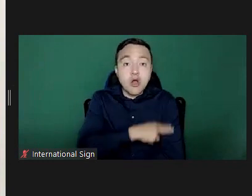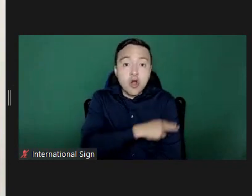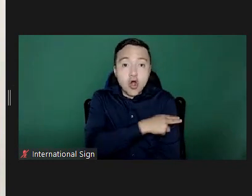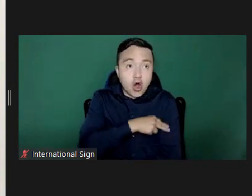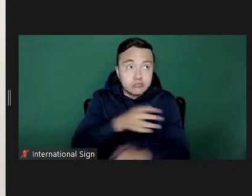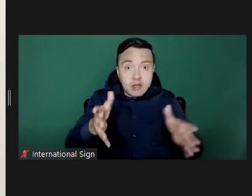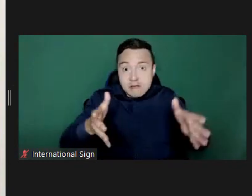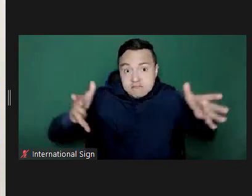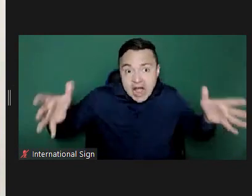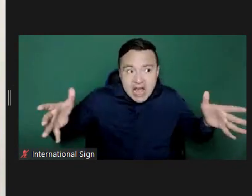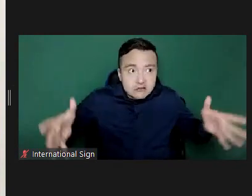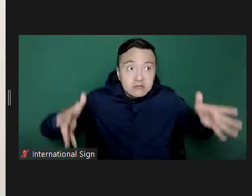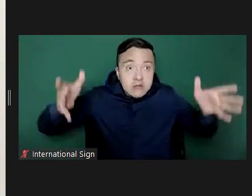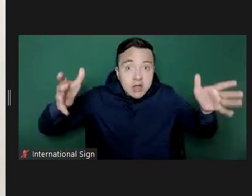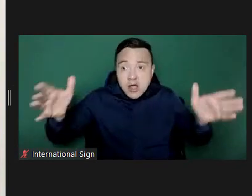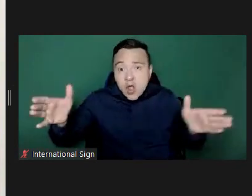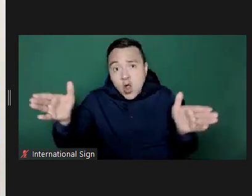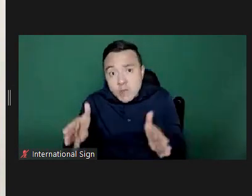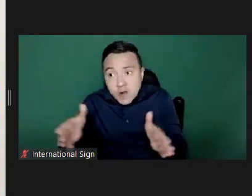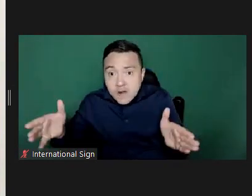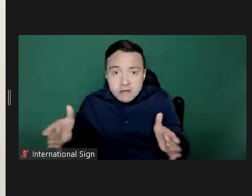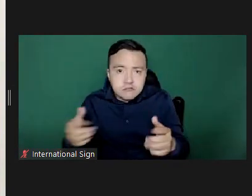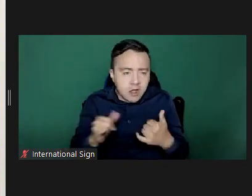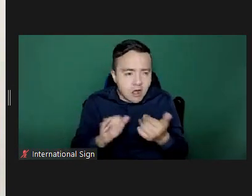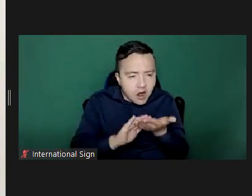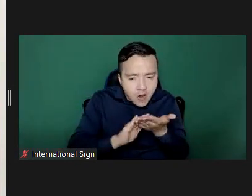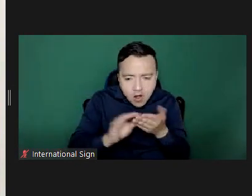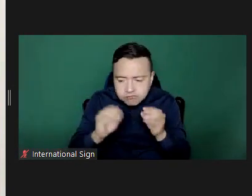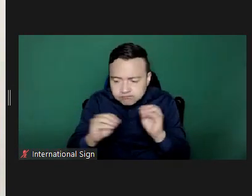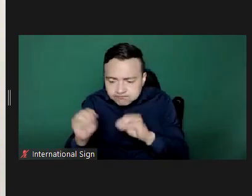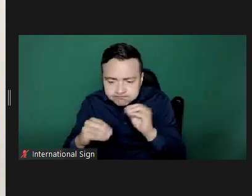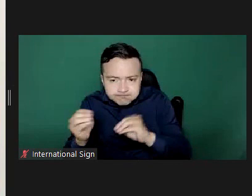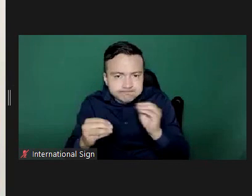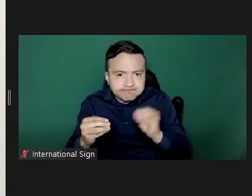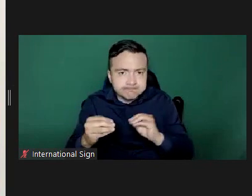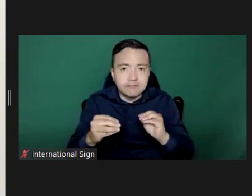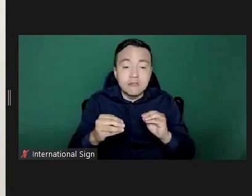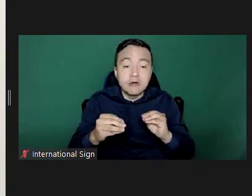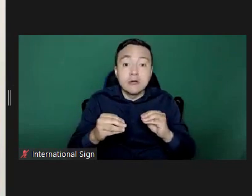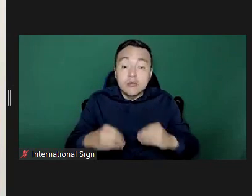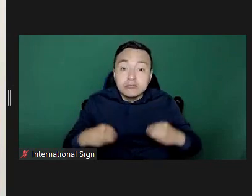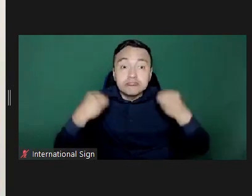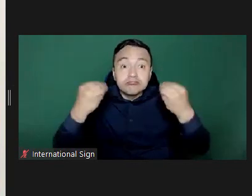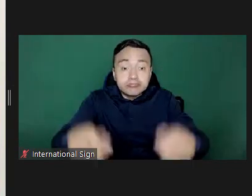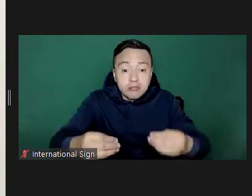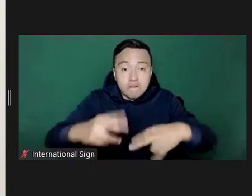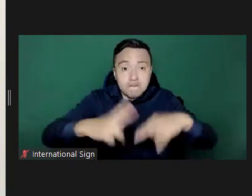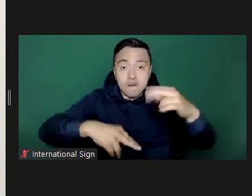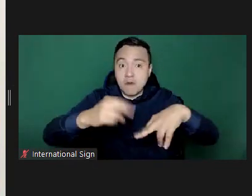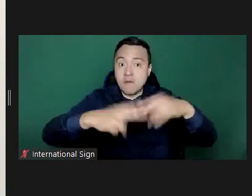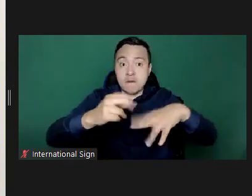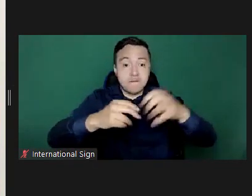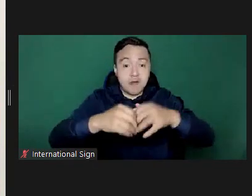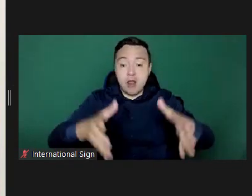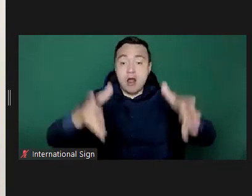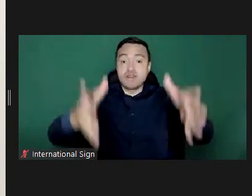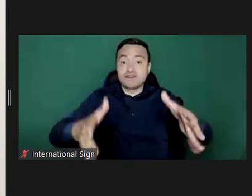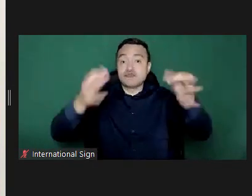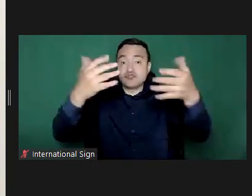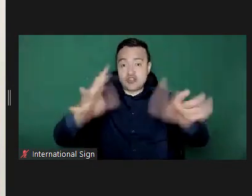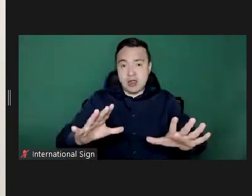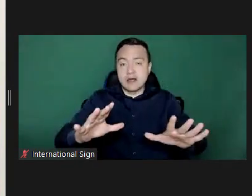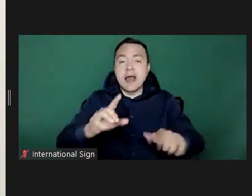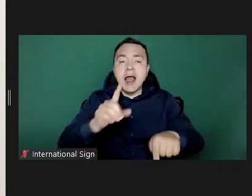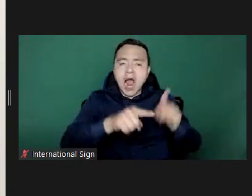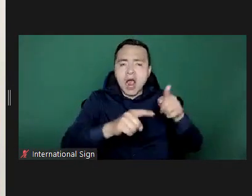diseño. Algunos son entidades ya en operación, no son 100% nuevos, pero tenemos que